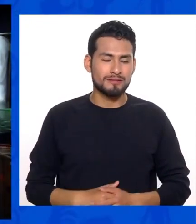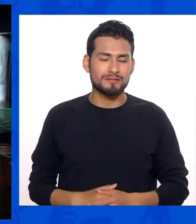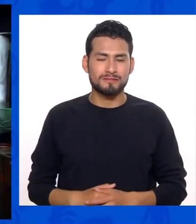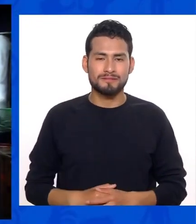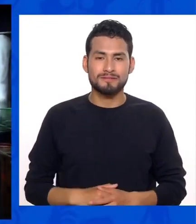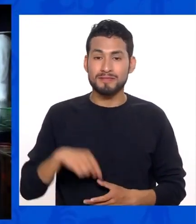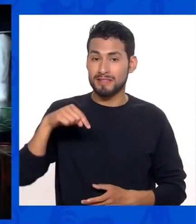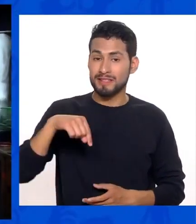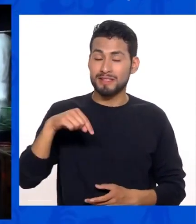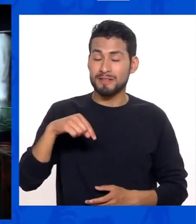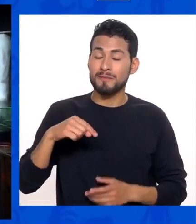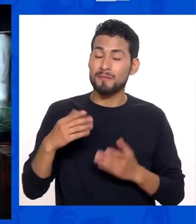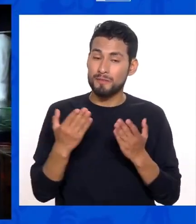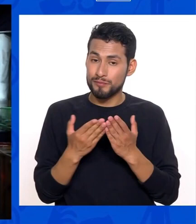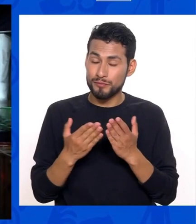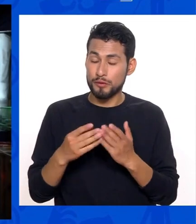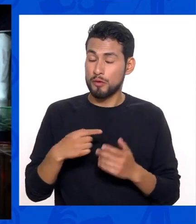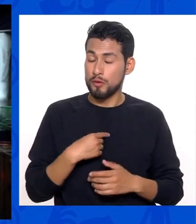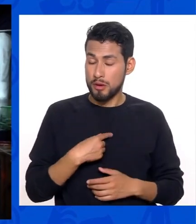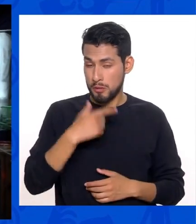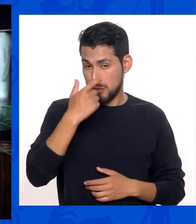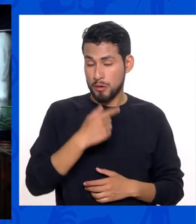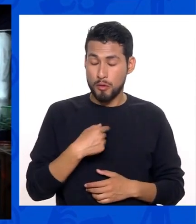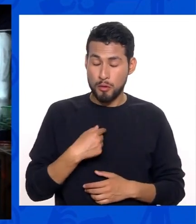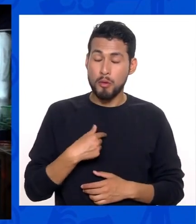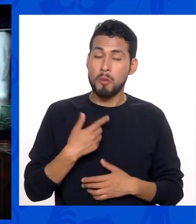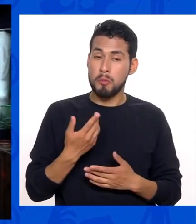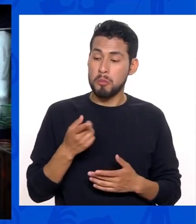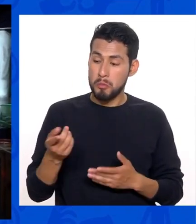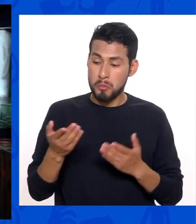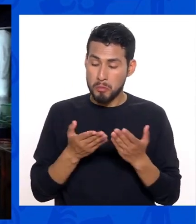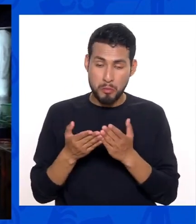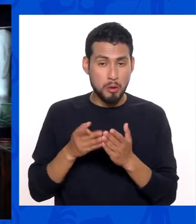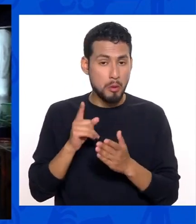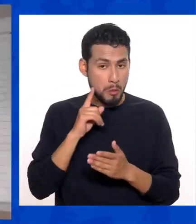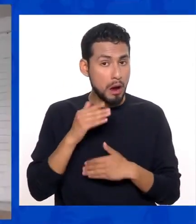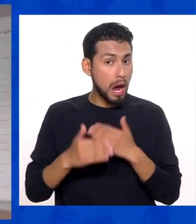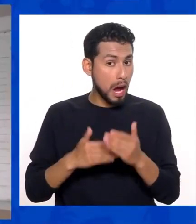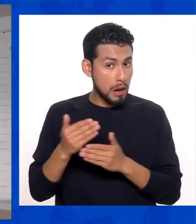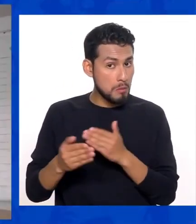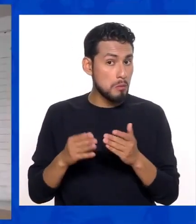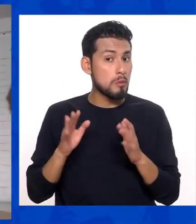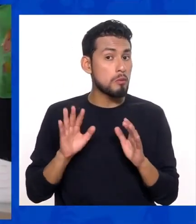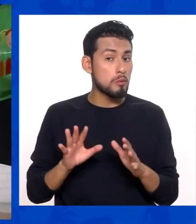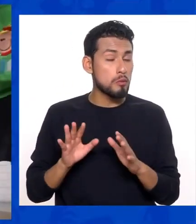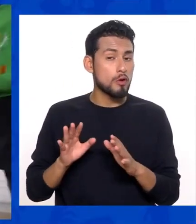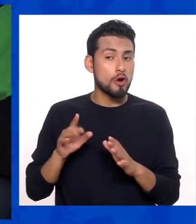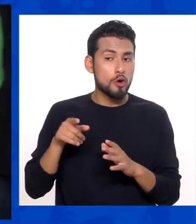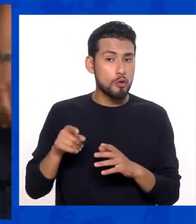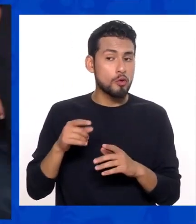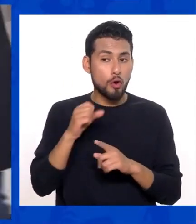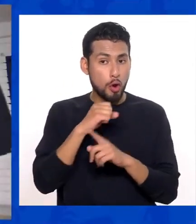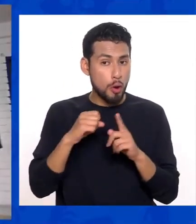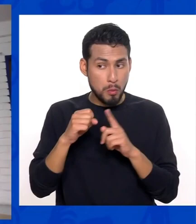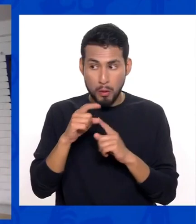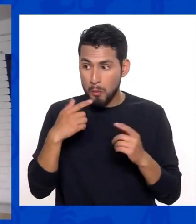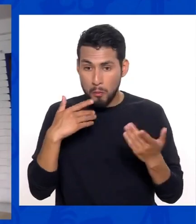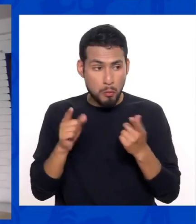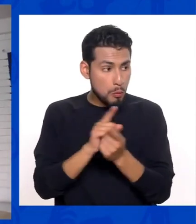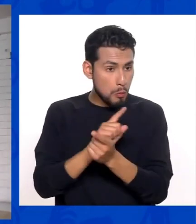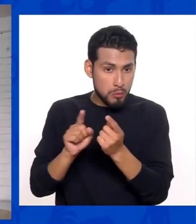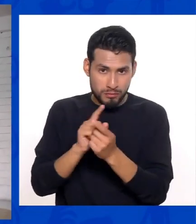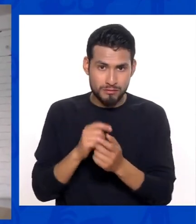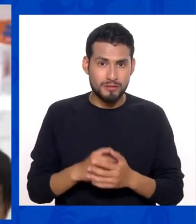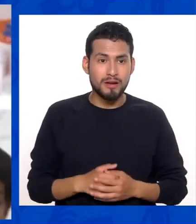en la UGEL 07 yo personalmente siento de que mi hijita ha avanzado bastante en el tema social, ¿no?